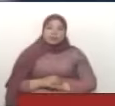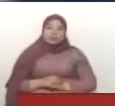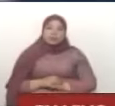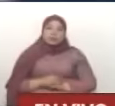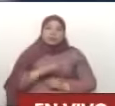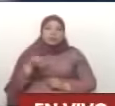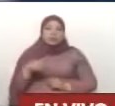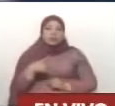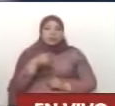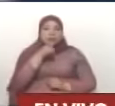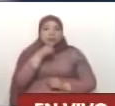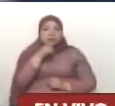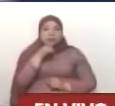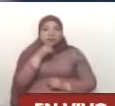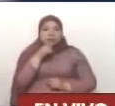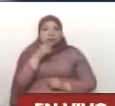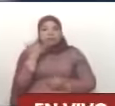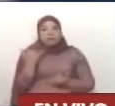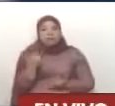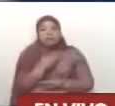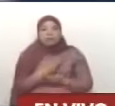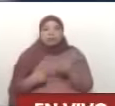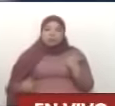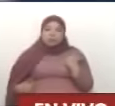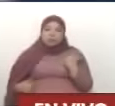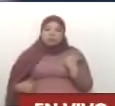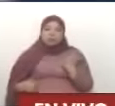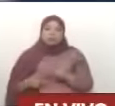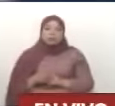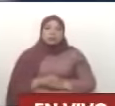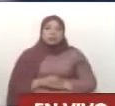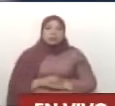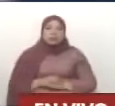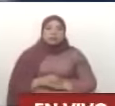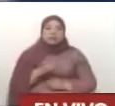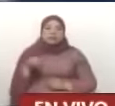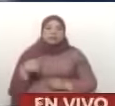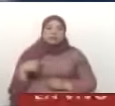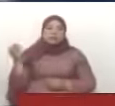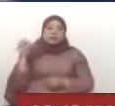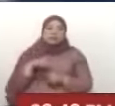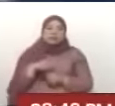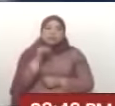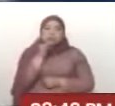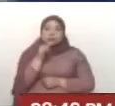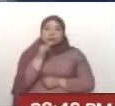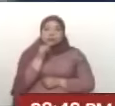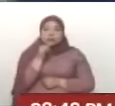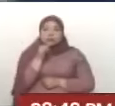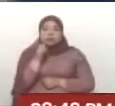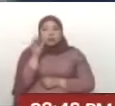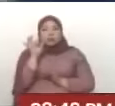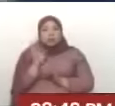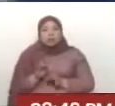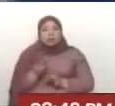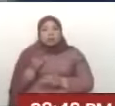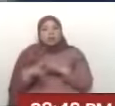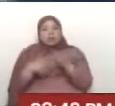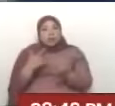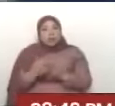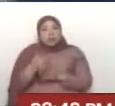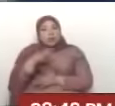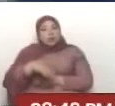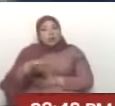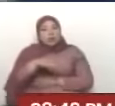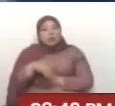nosotros le solicitamos a usted, presidente, la necesidad de poder reacondicionarlo. Y hoy ese espacio es el